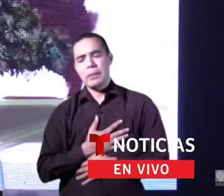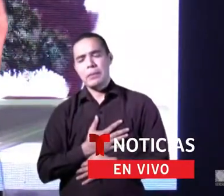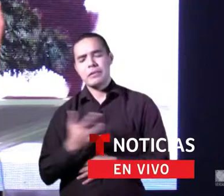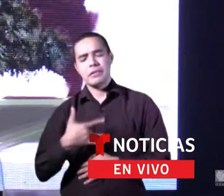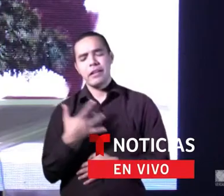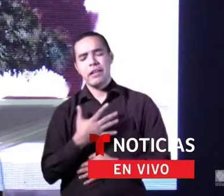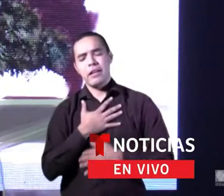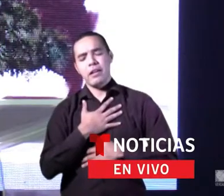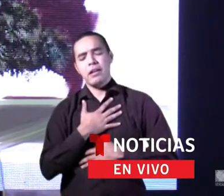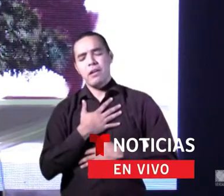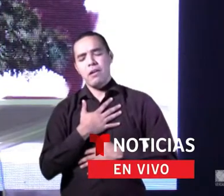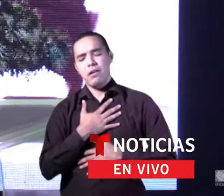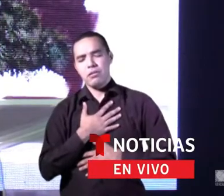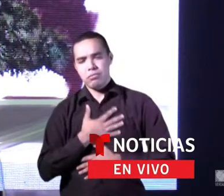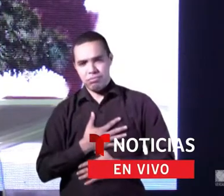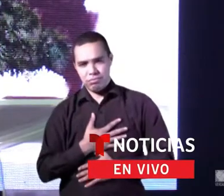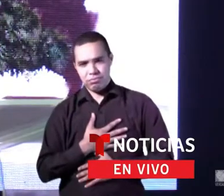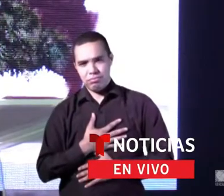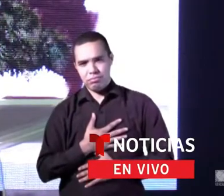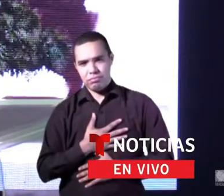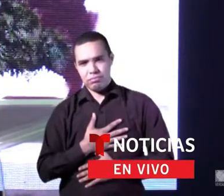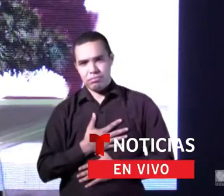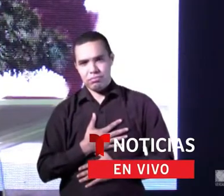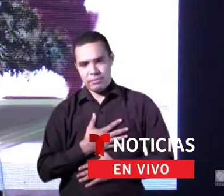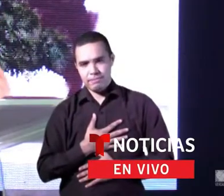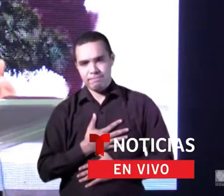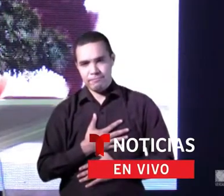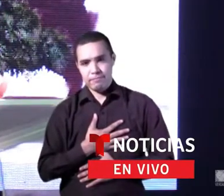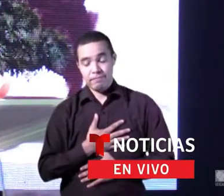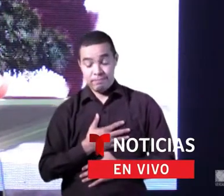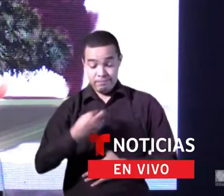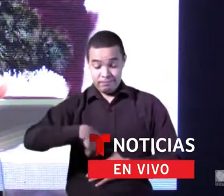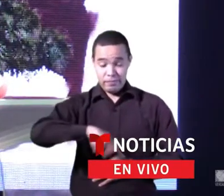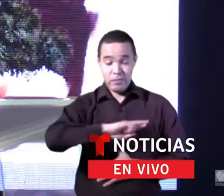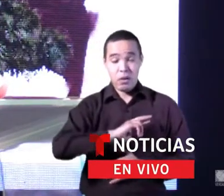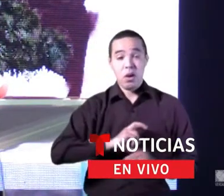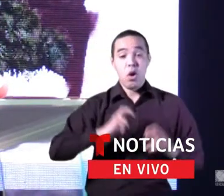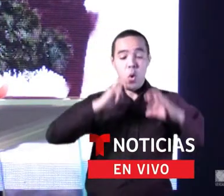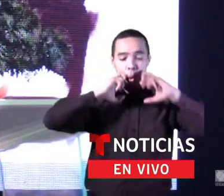vivimos de lo físico y del espiritual